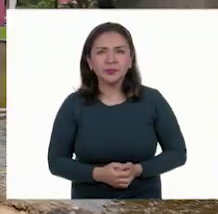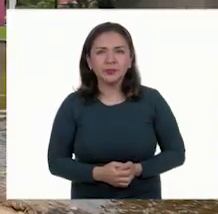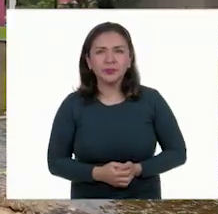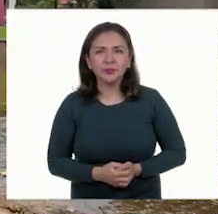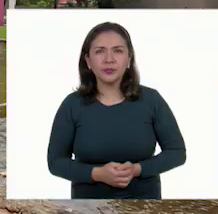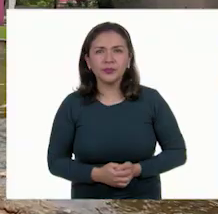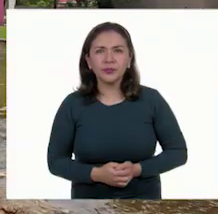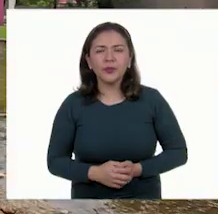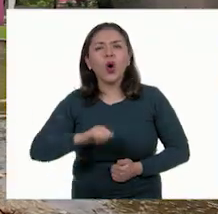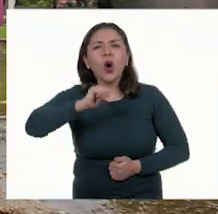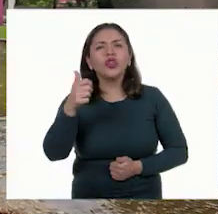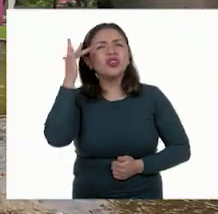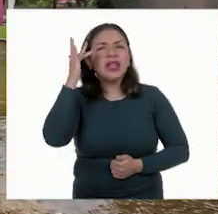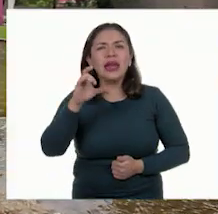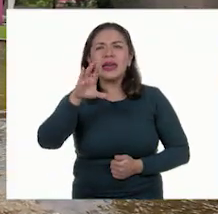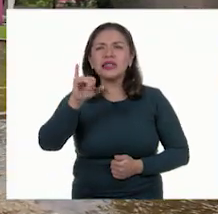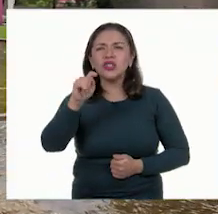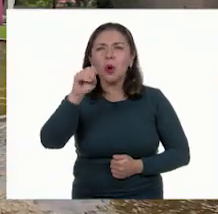la Cuadra San Cristóbal.